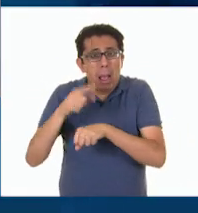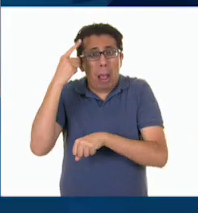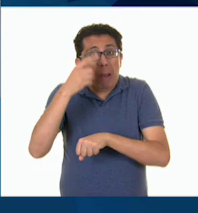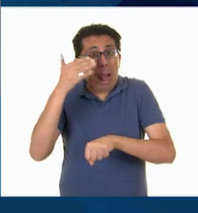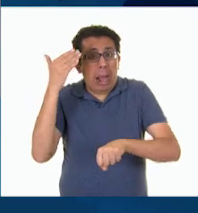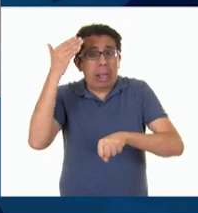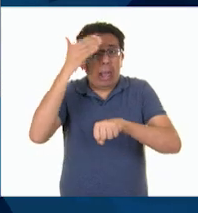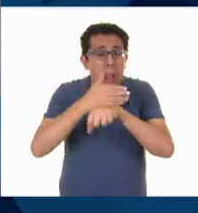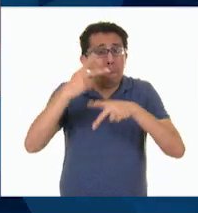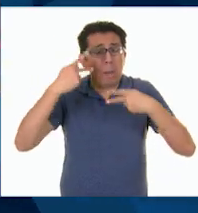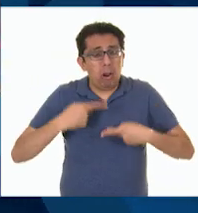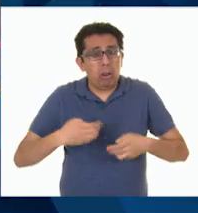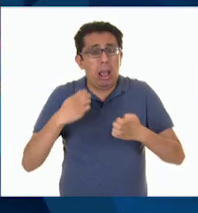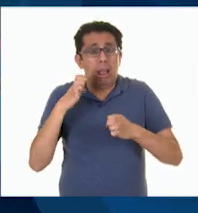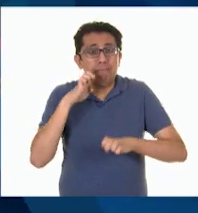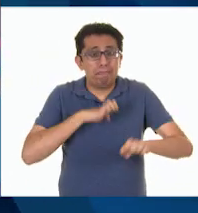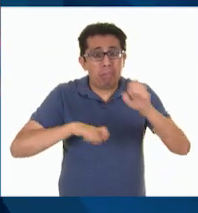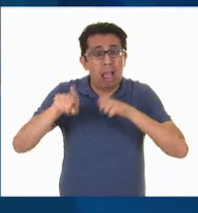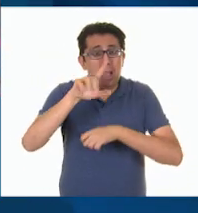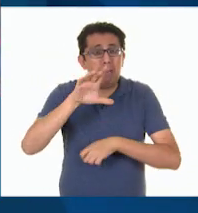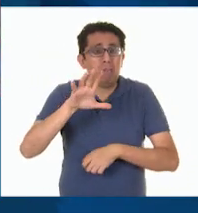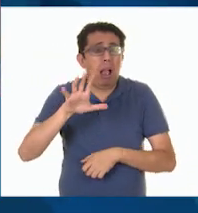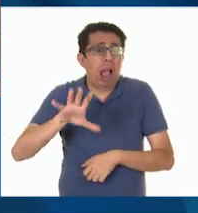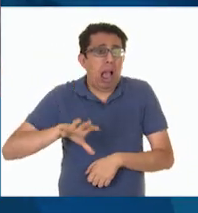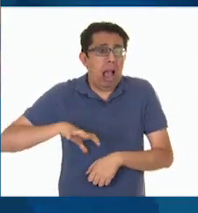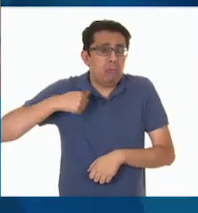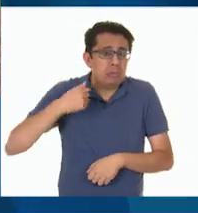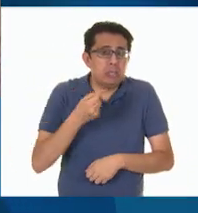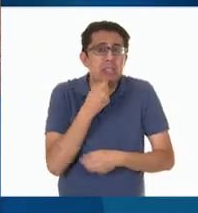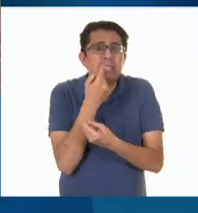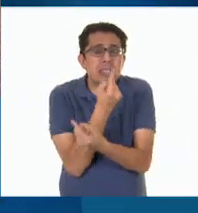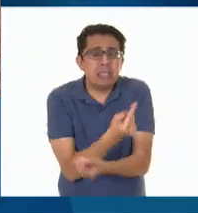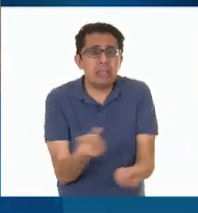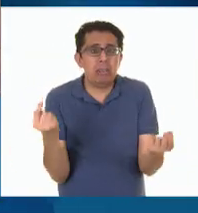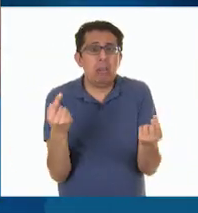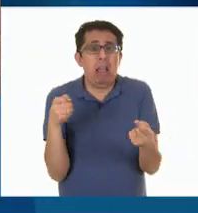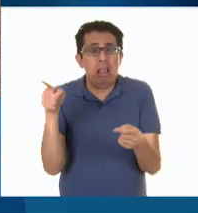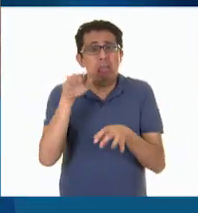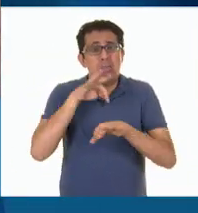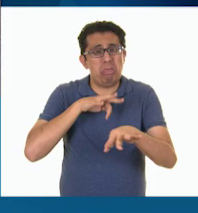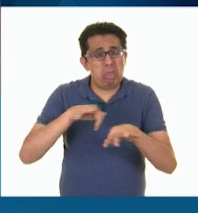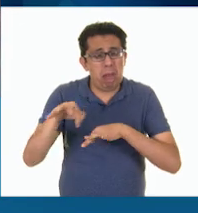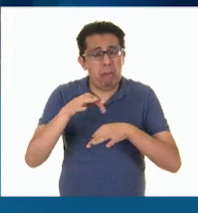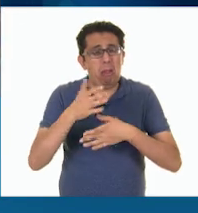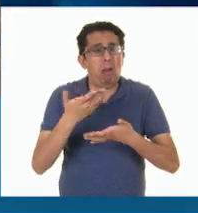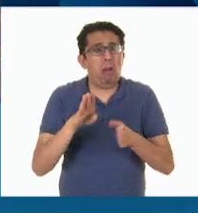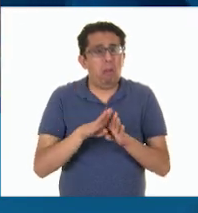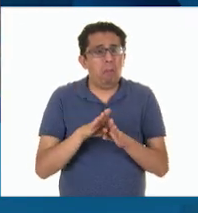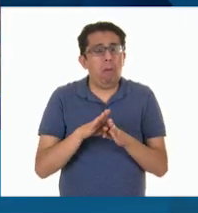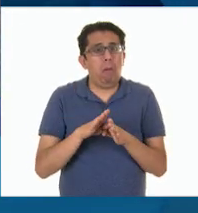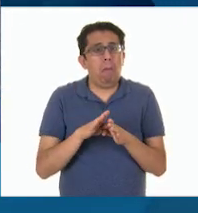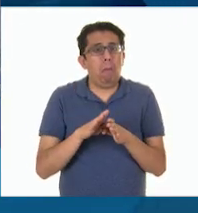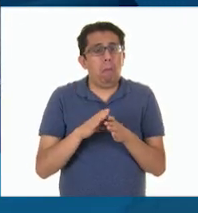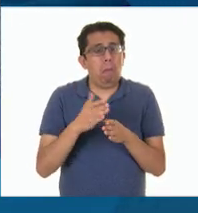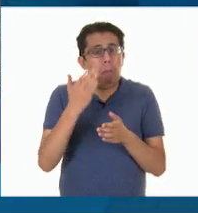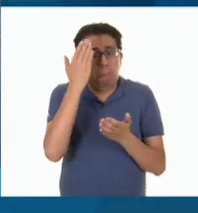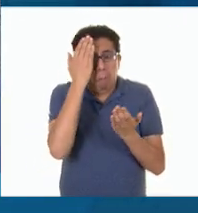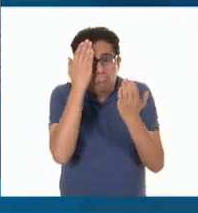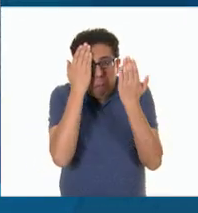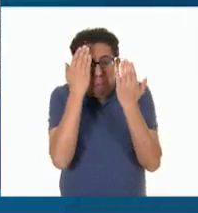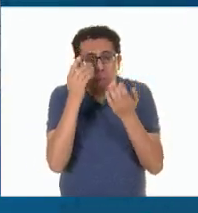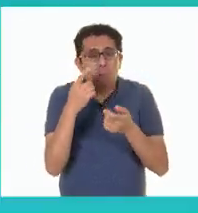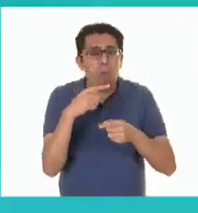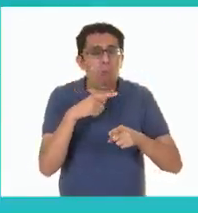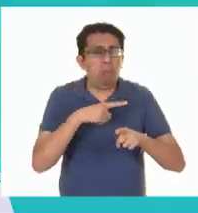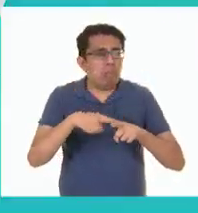que exploten económicamente y abusen de niñas, niños y adolescentes mediante trabajos de mendicidad, labores domésticas y agricultura,